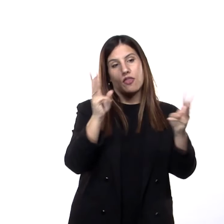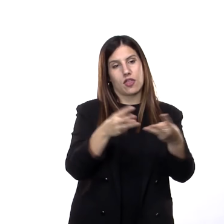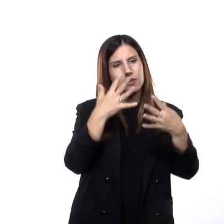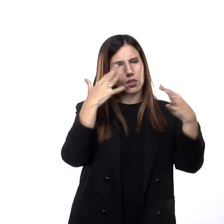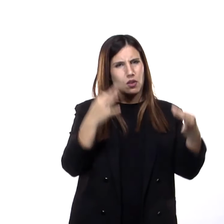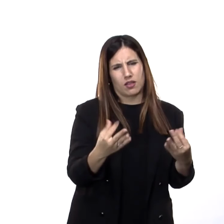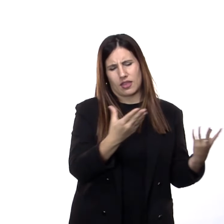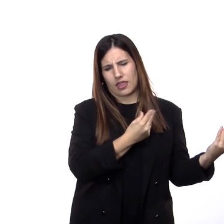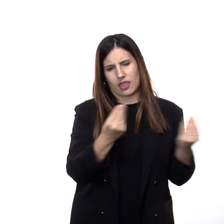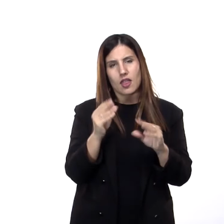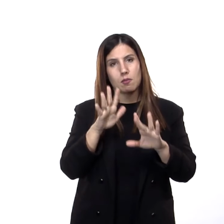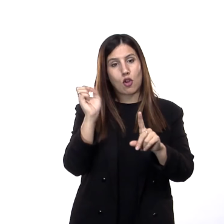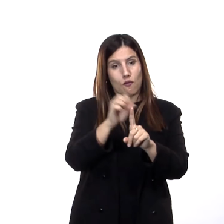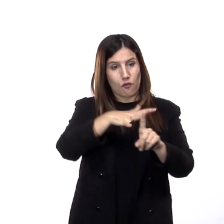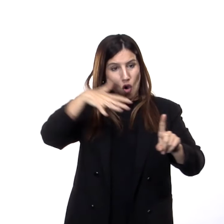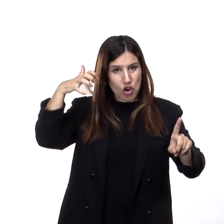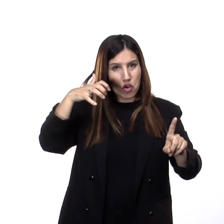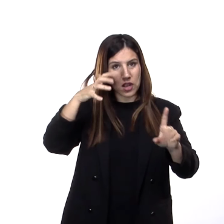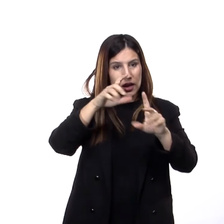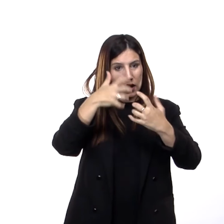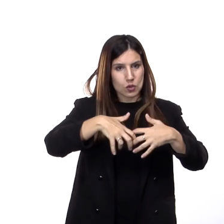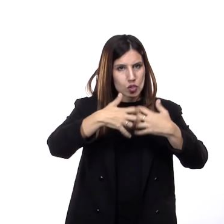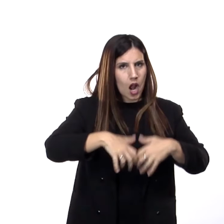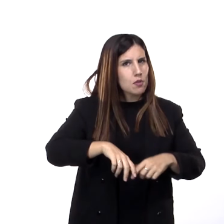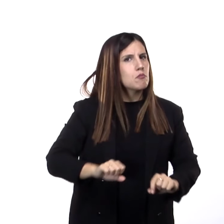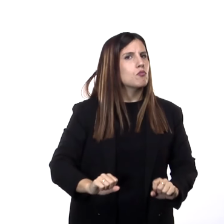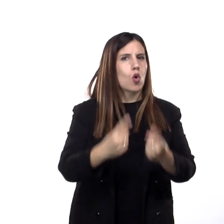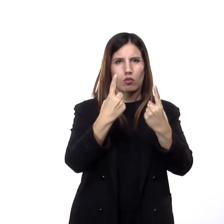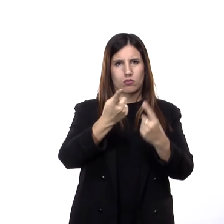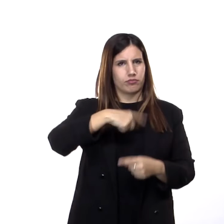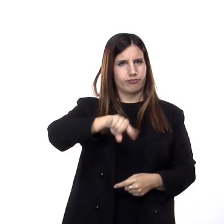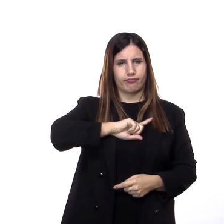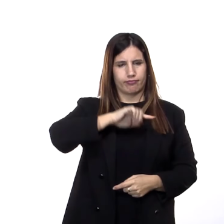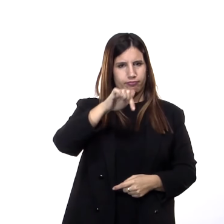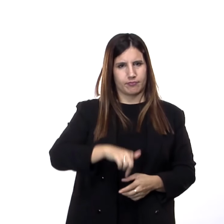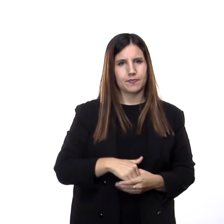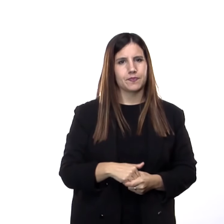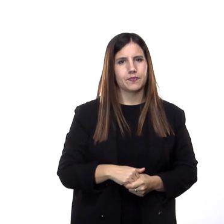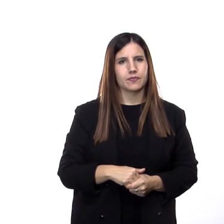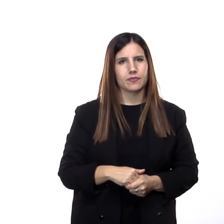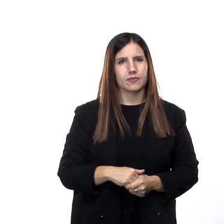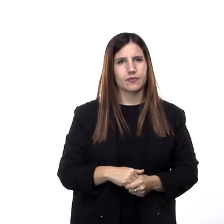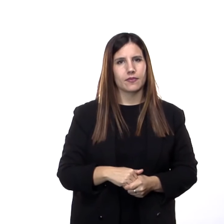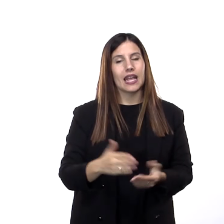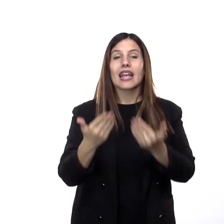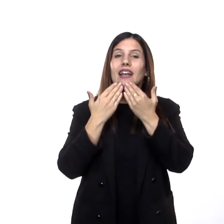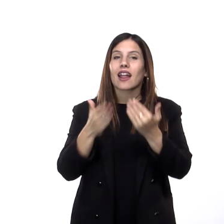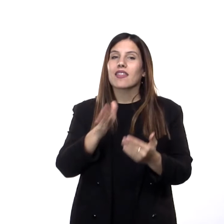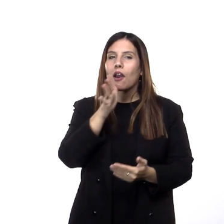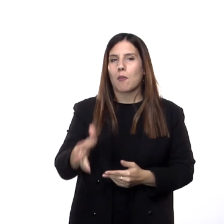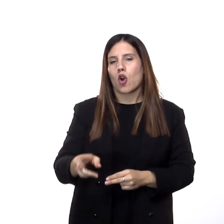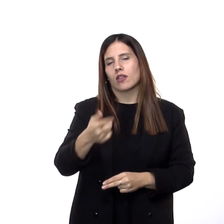es una oportunidad y bueno a los hechos me remito como gracias gracias por la labor de la escuela como